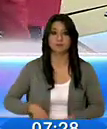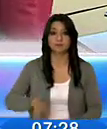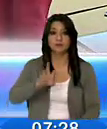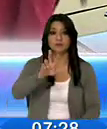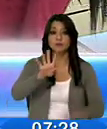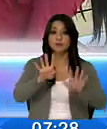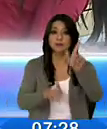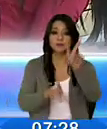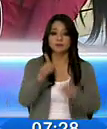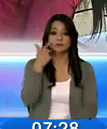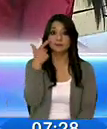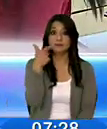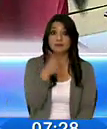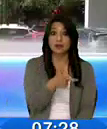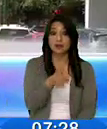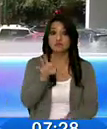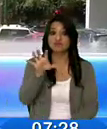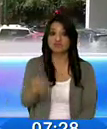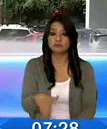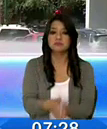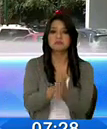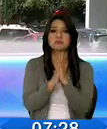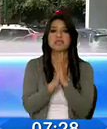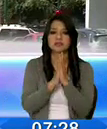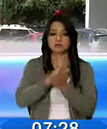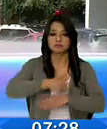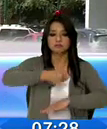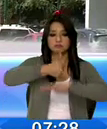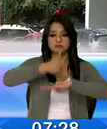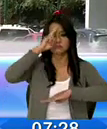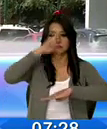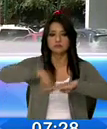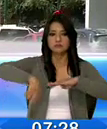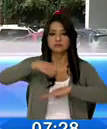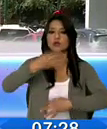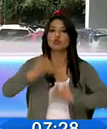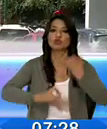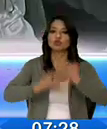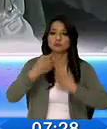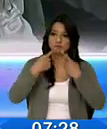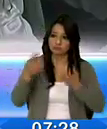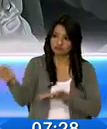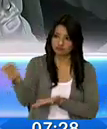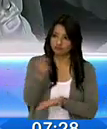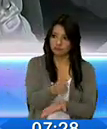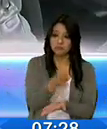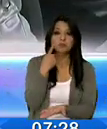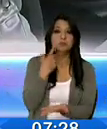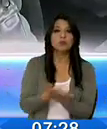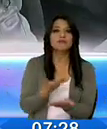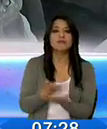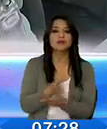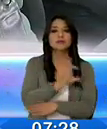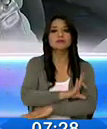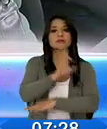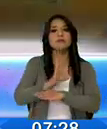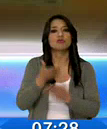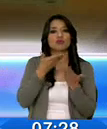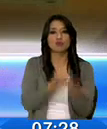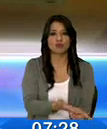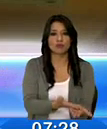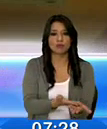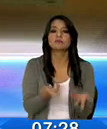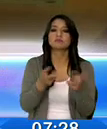personas las que la Fiscalía General del Estado solicitó a la Corte Nacional de Justicia sean convocadas como prueba testimonial, entre estas,